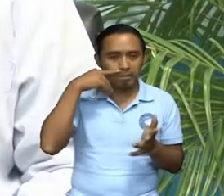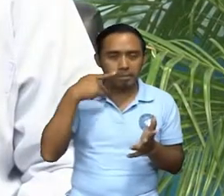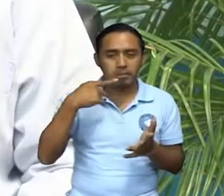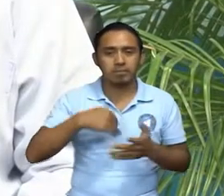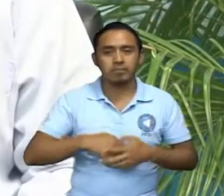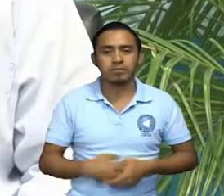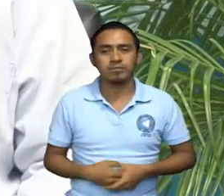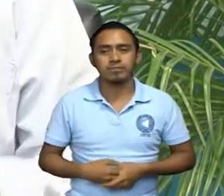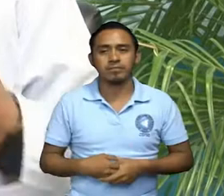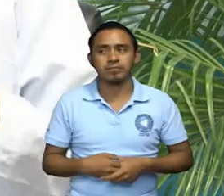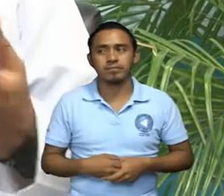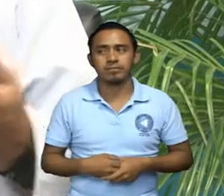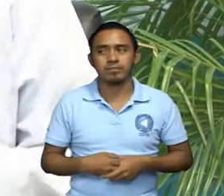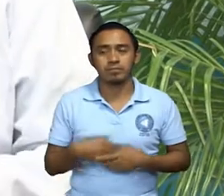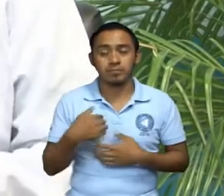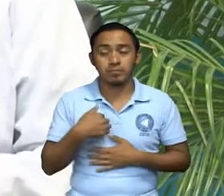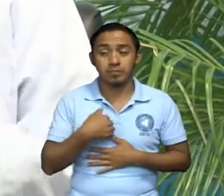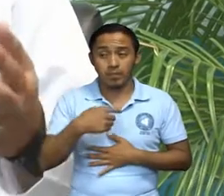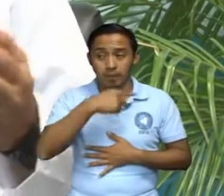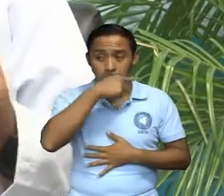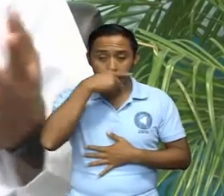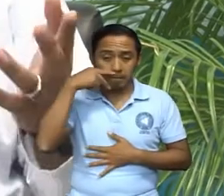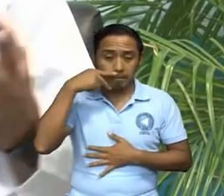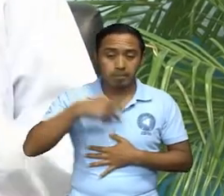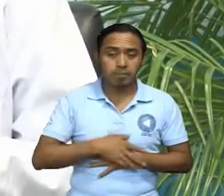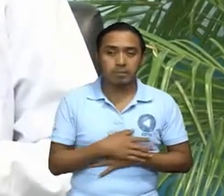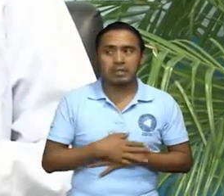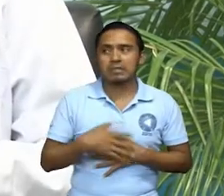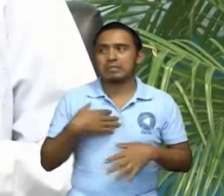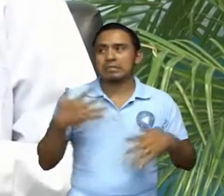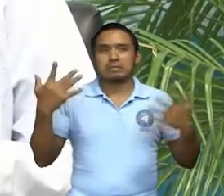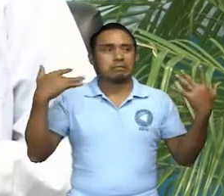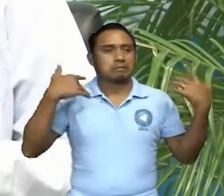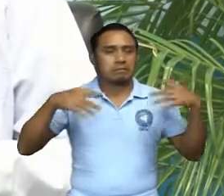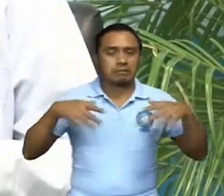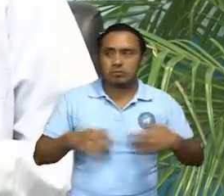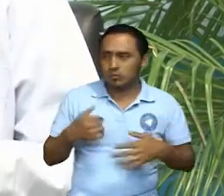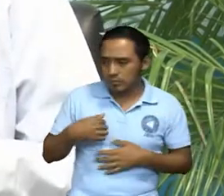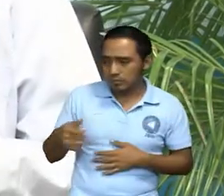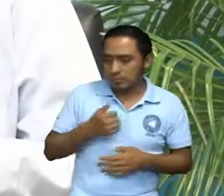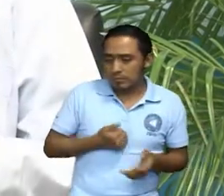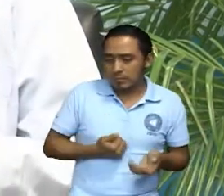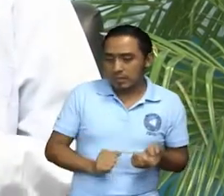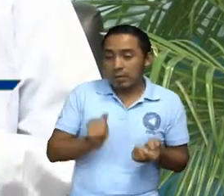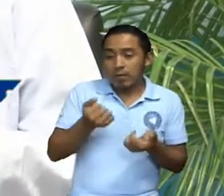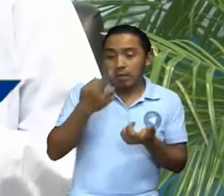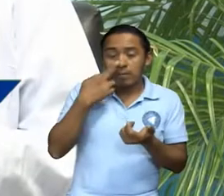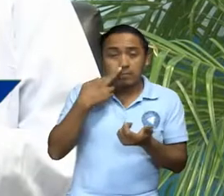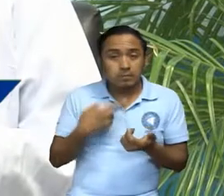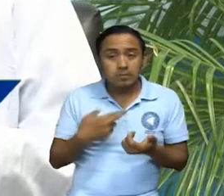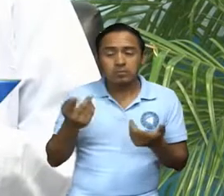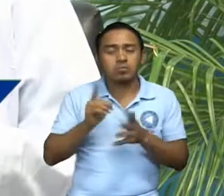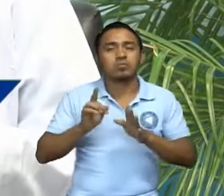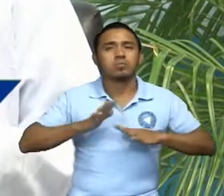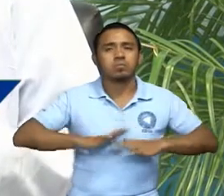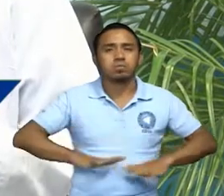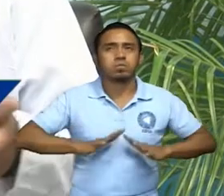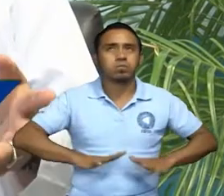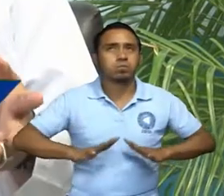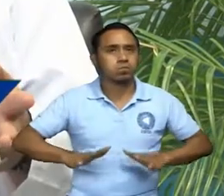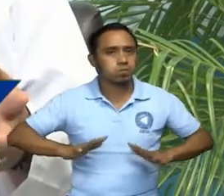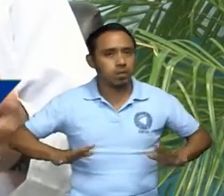¿ya? Yo como padre, yo me pondría loco si mi hijo comienza a sangrar de la nariz. Pero el primer paso que hay que hacer en estos momentos